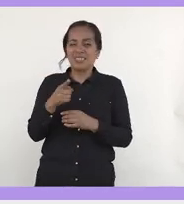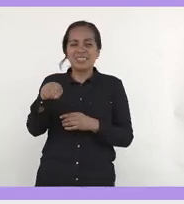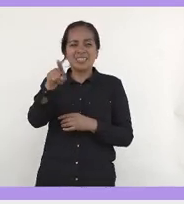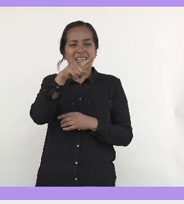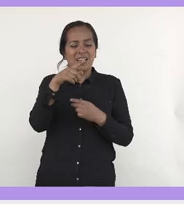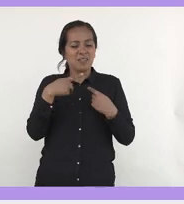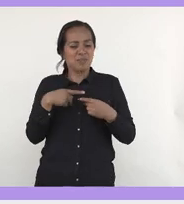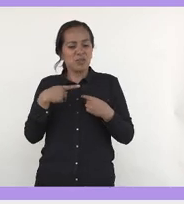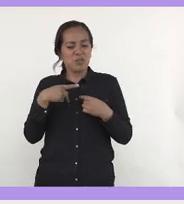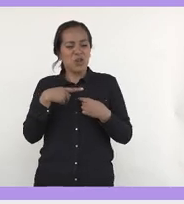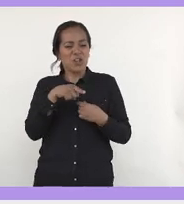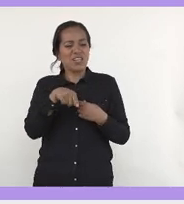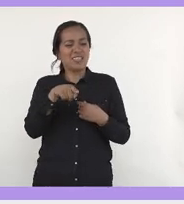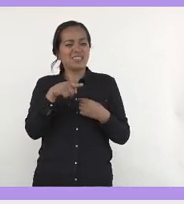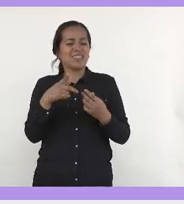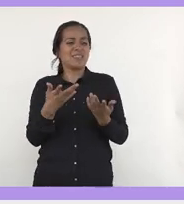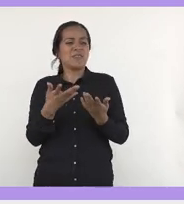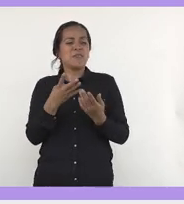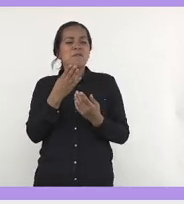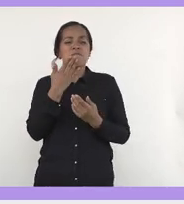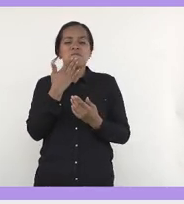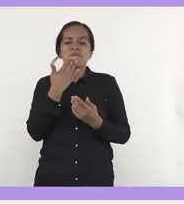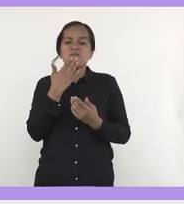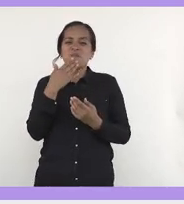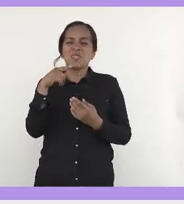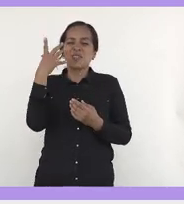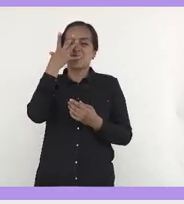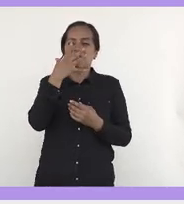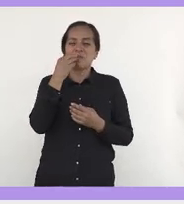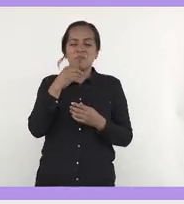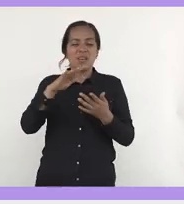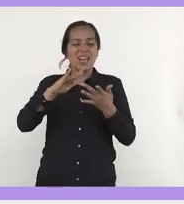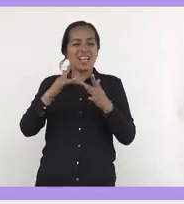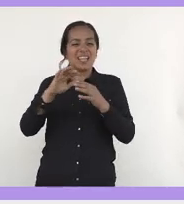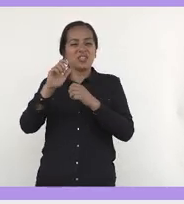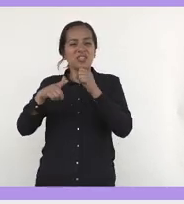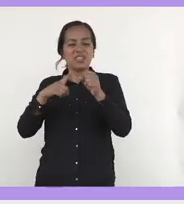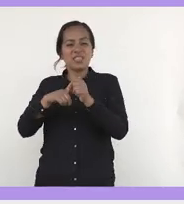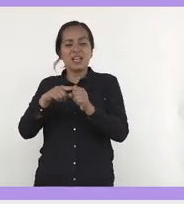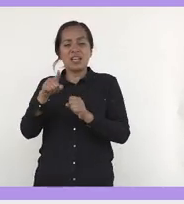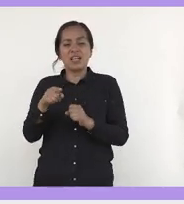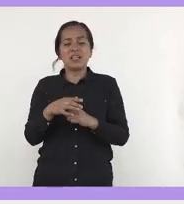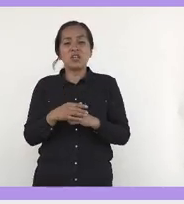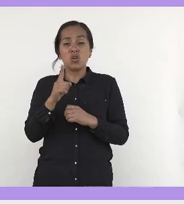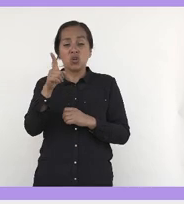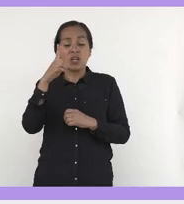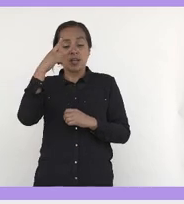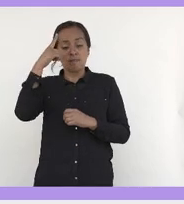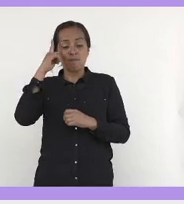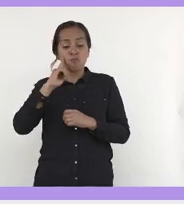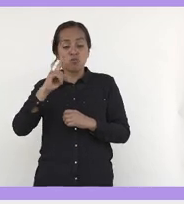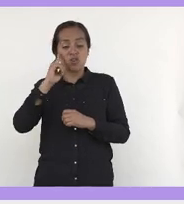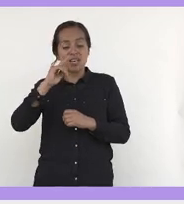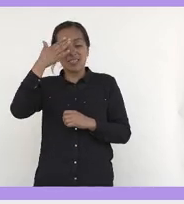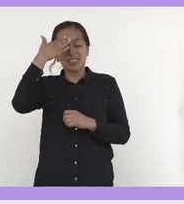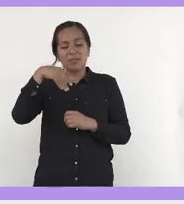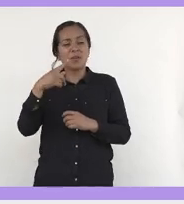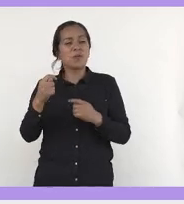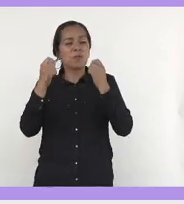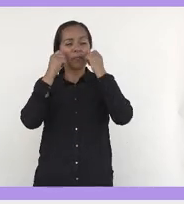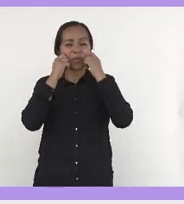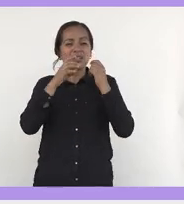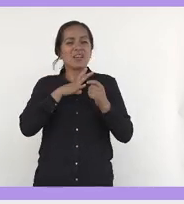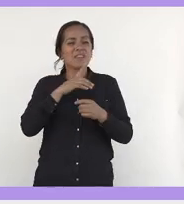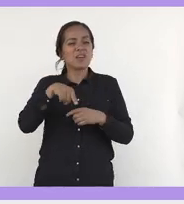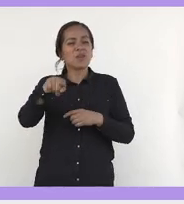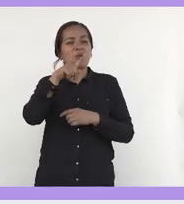público se portó súper lindo conmigo en general desde las redes sociales Más allá de que a nosotros nos sorprenda que le sorprenda que una mujer sabe no importa o sea había una